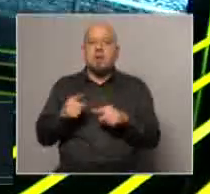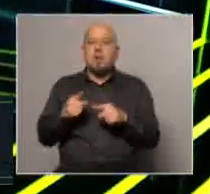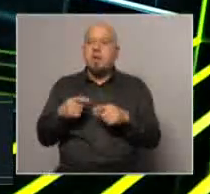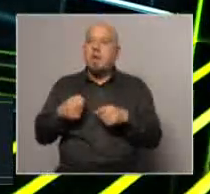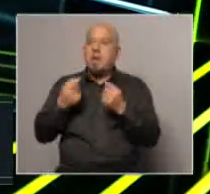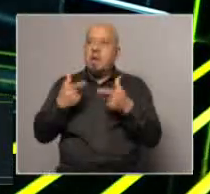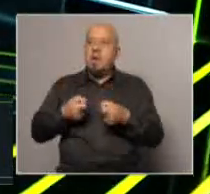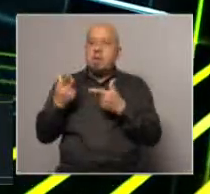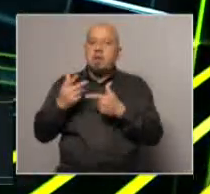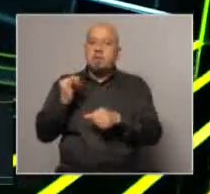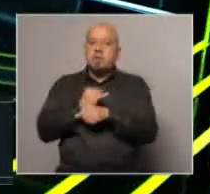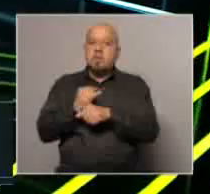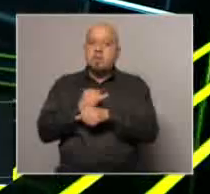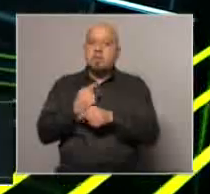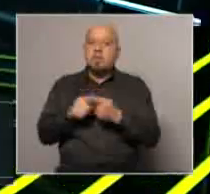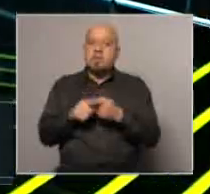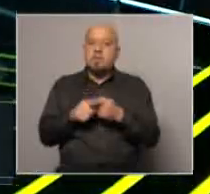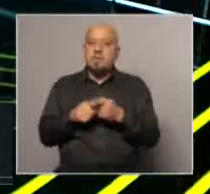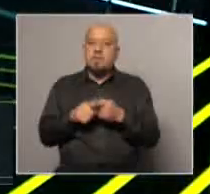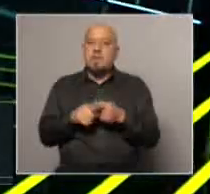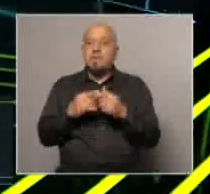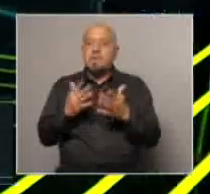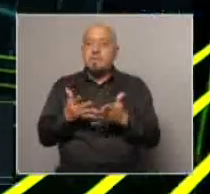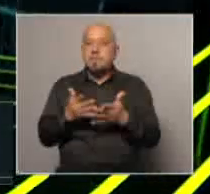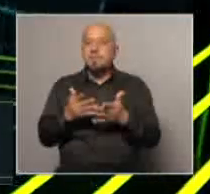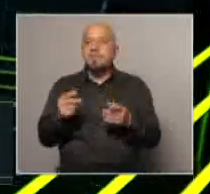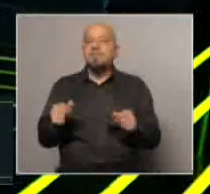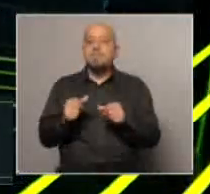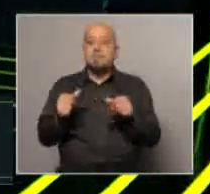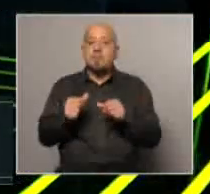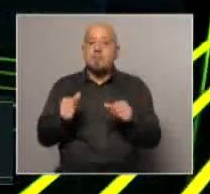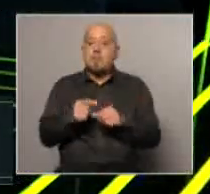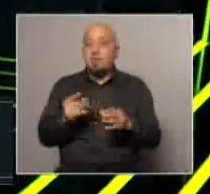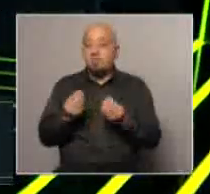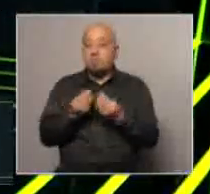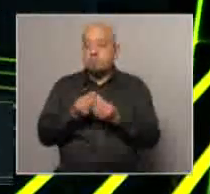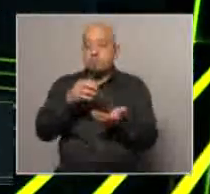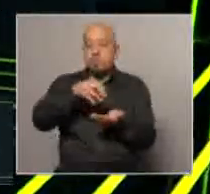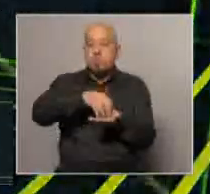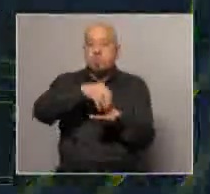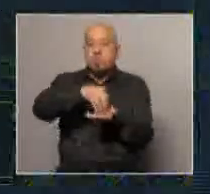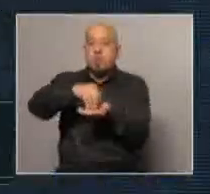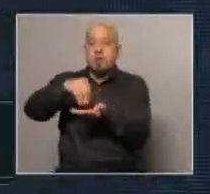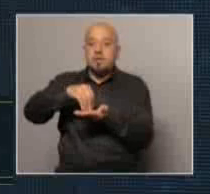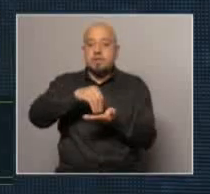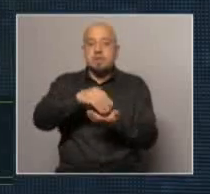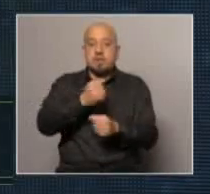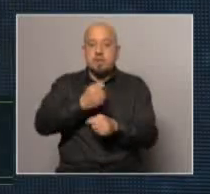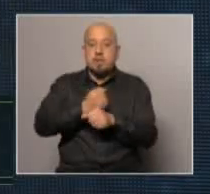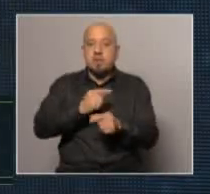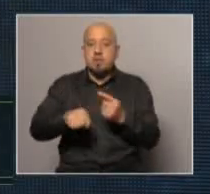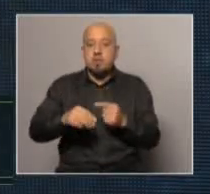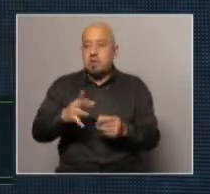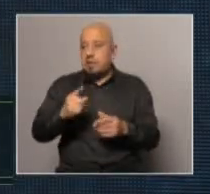exportación agroindustrial. Habla de la posibilidad de la creación de miles de puestos de trabajo y $1.000 millones al